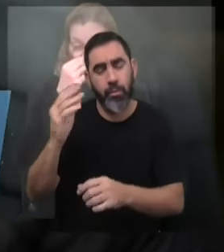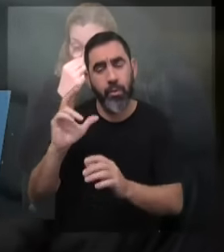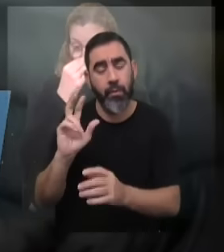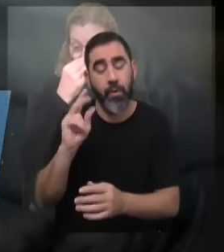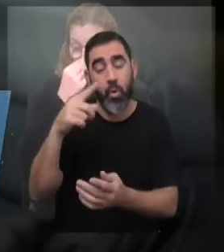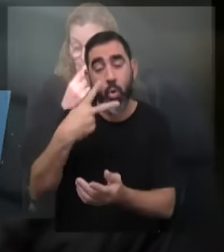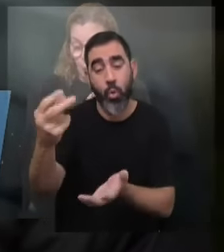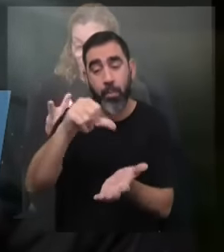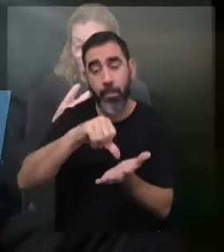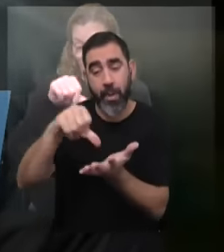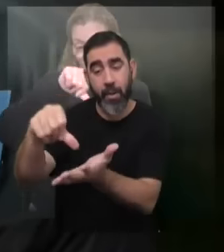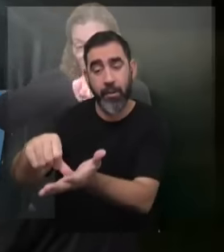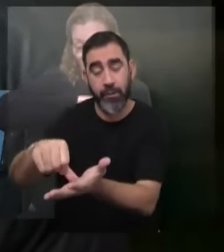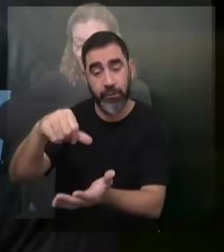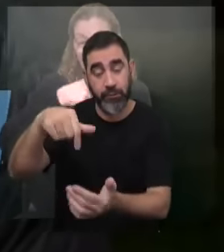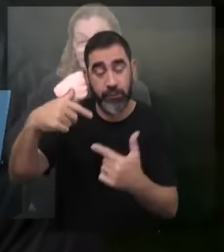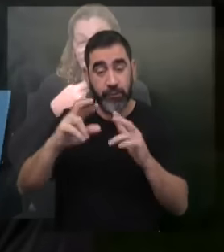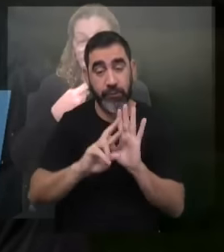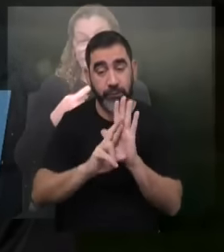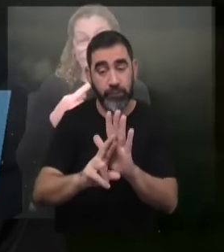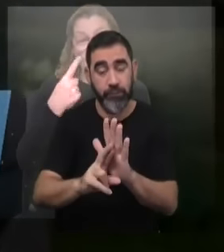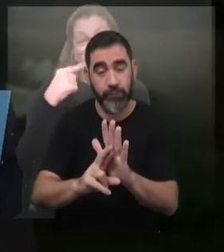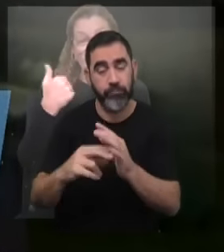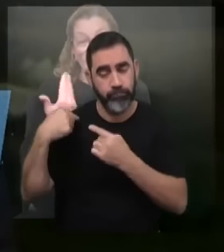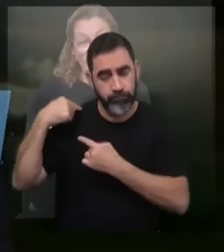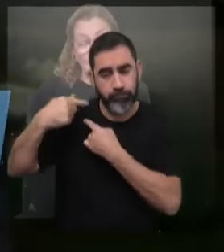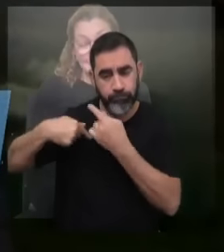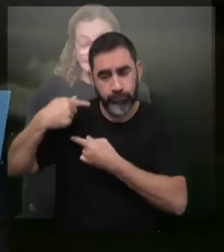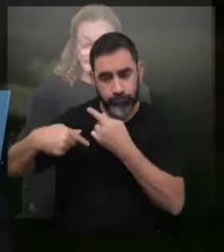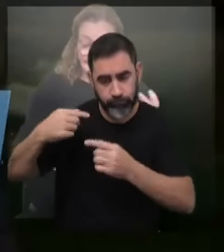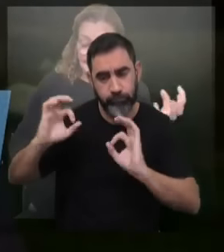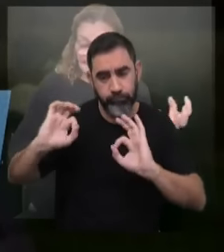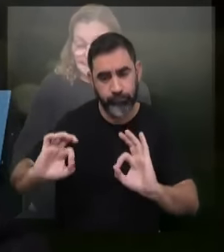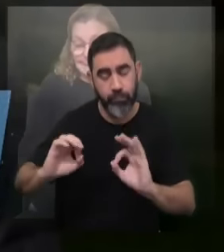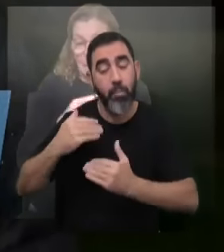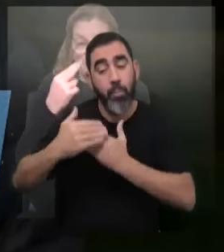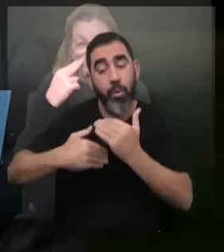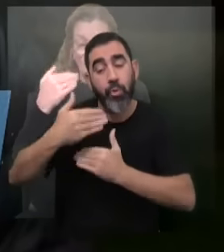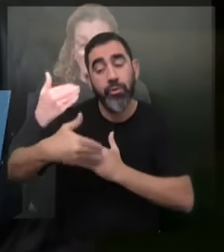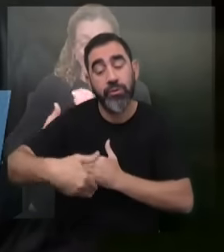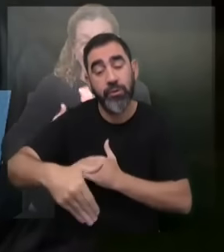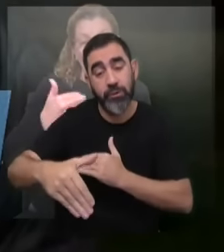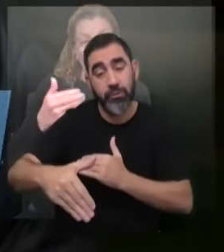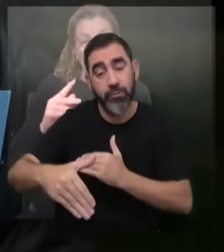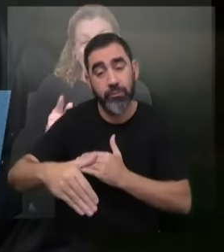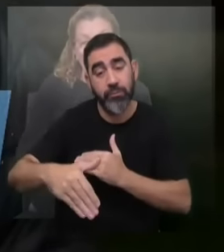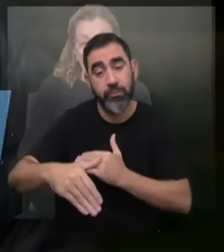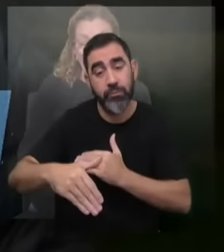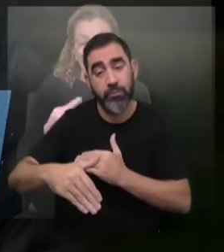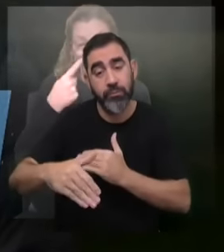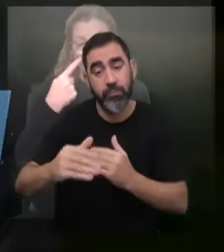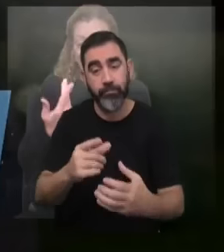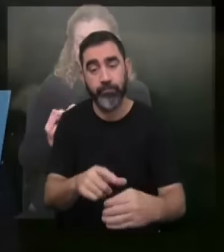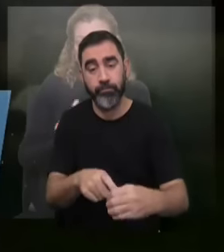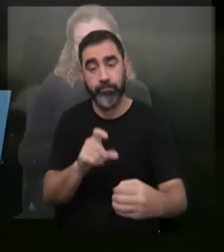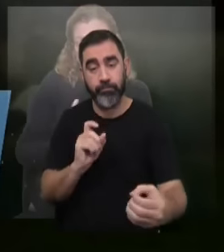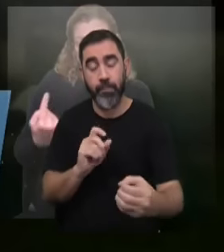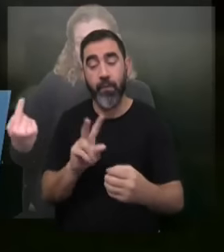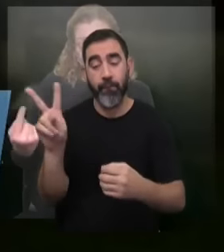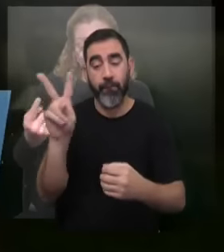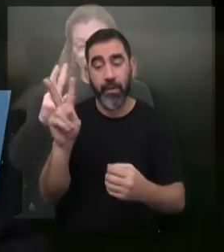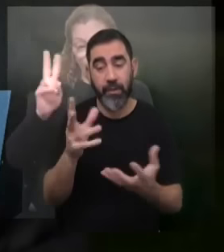dos estados creo que esto demuestra una tensión que existe y un proceso creo que hasta de aislamiento que está viviendo